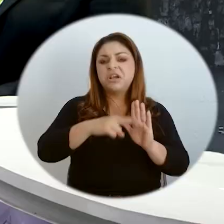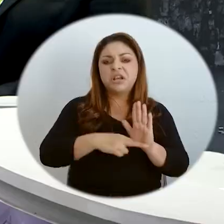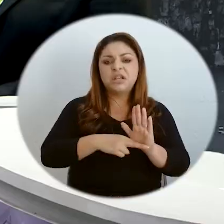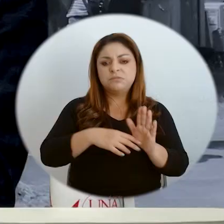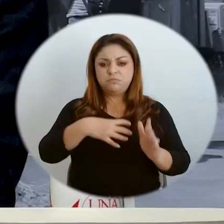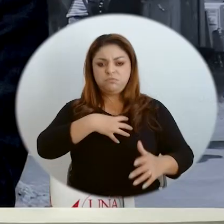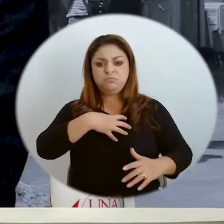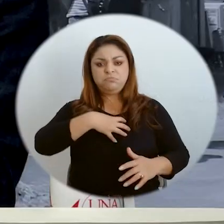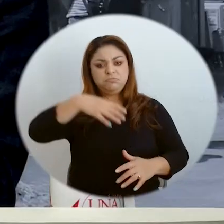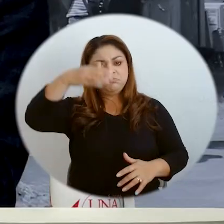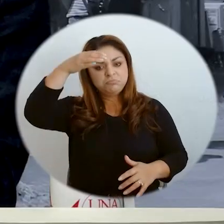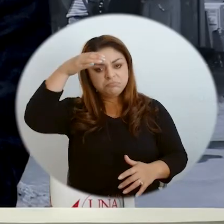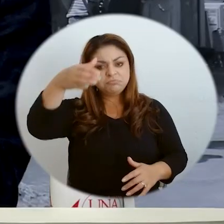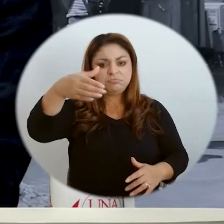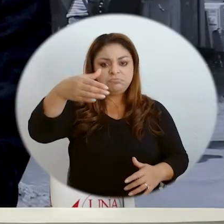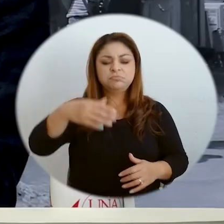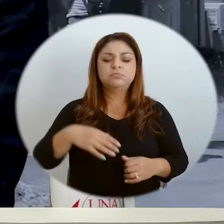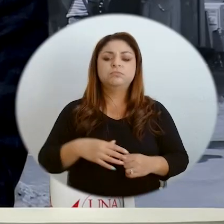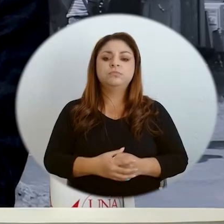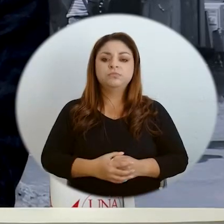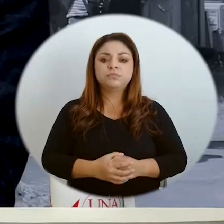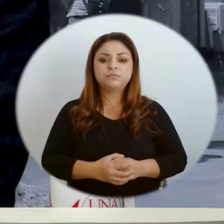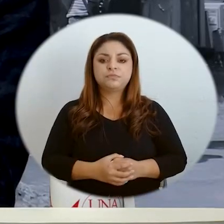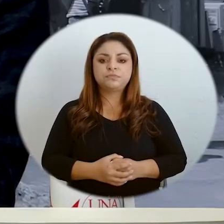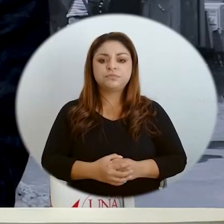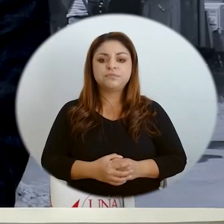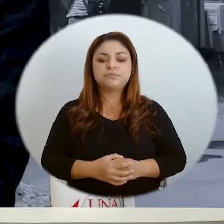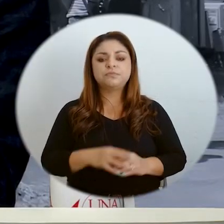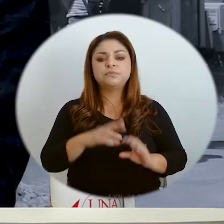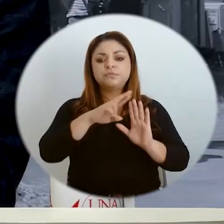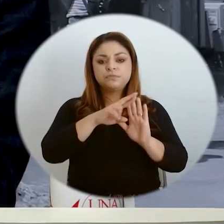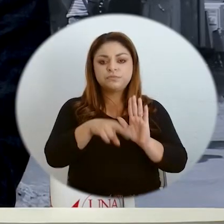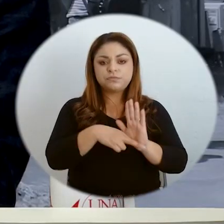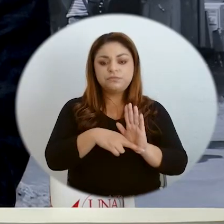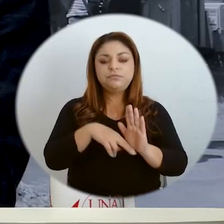como hegemónicas, reglas culturales,